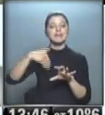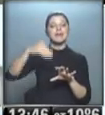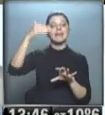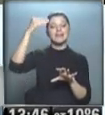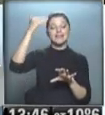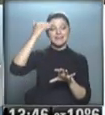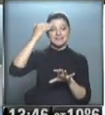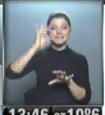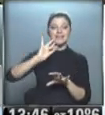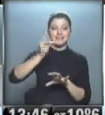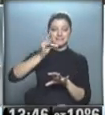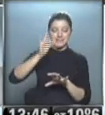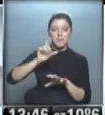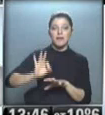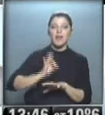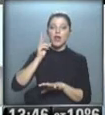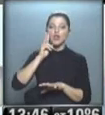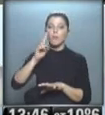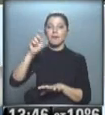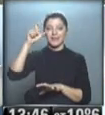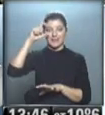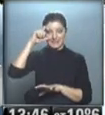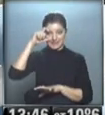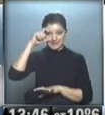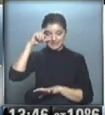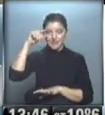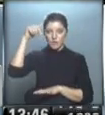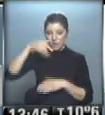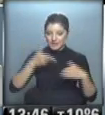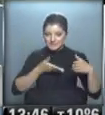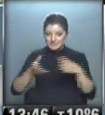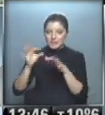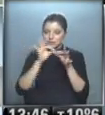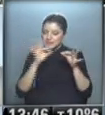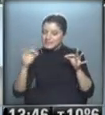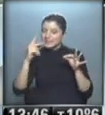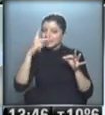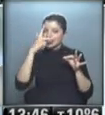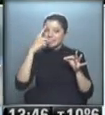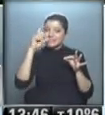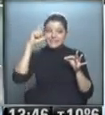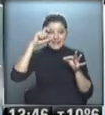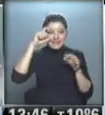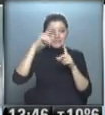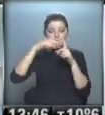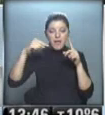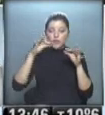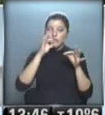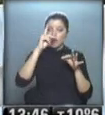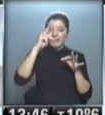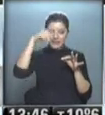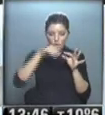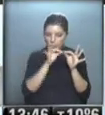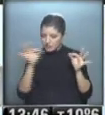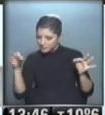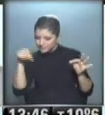de diciembre del 2010 cuando inauguramos esos 10 km y Med entre mar del plata